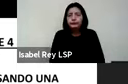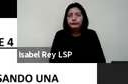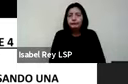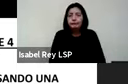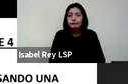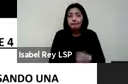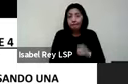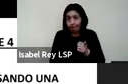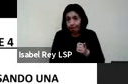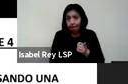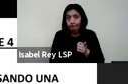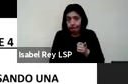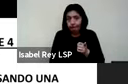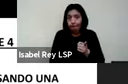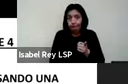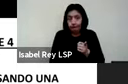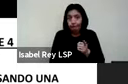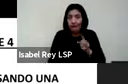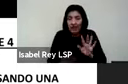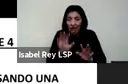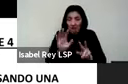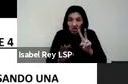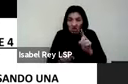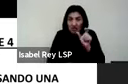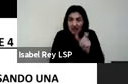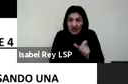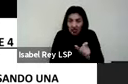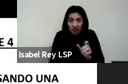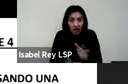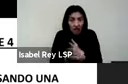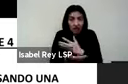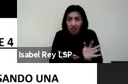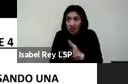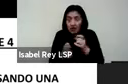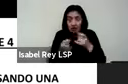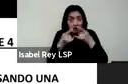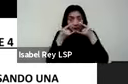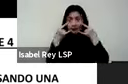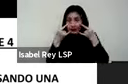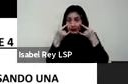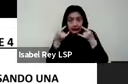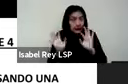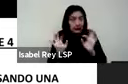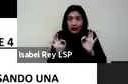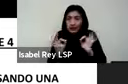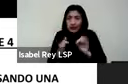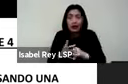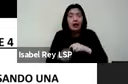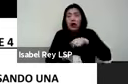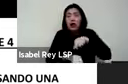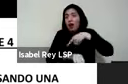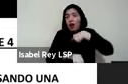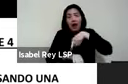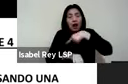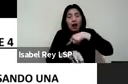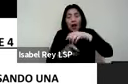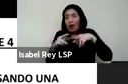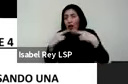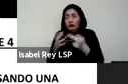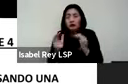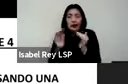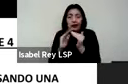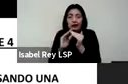Ese es esto. 12 personas sin mascarillas, reunidas por largo tiempo en una casa